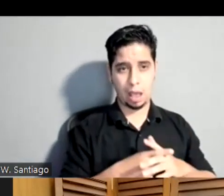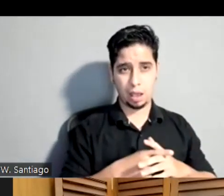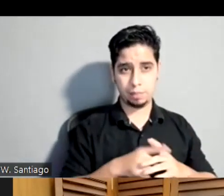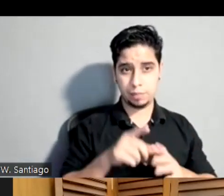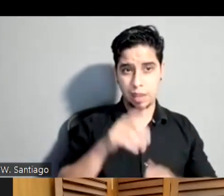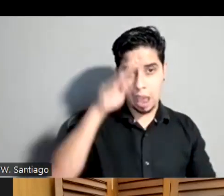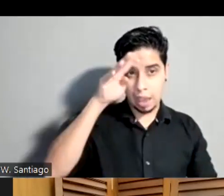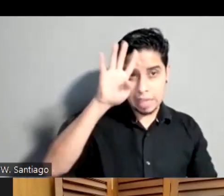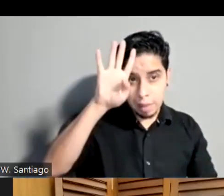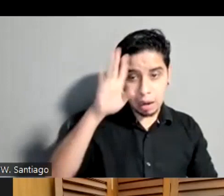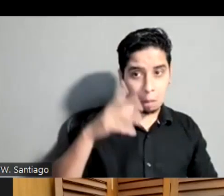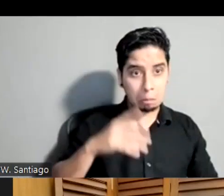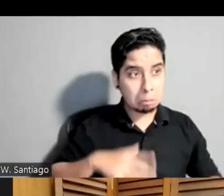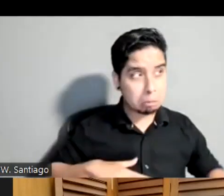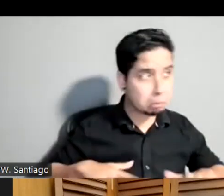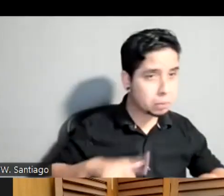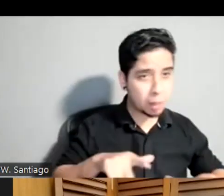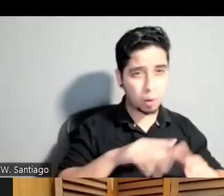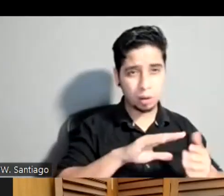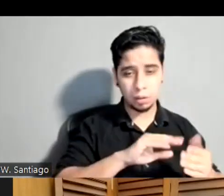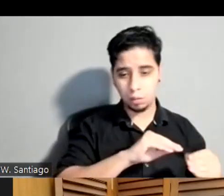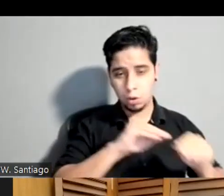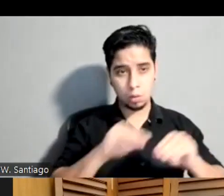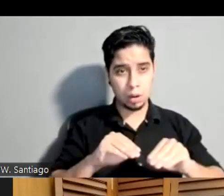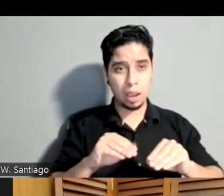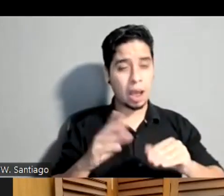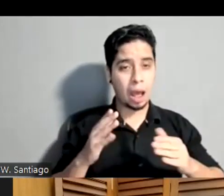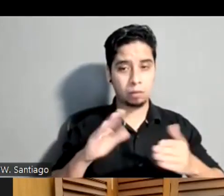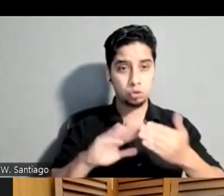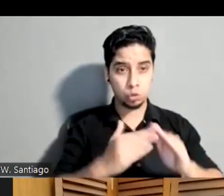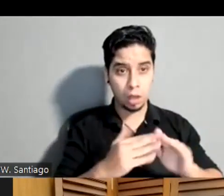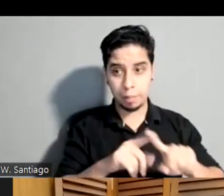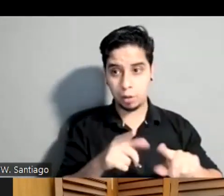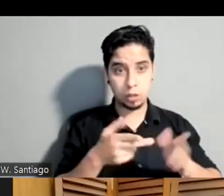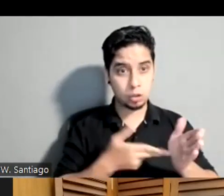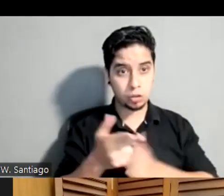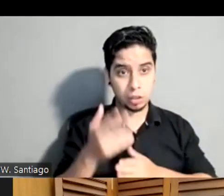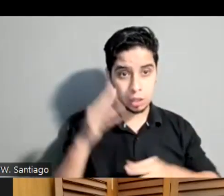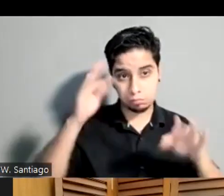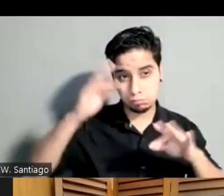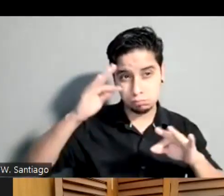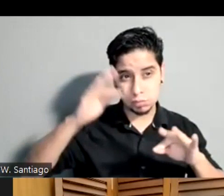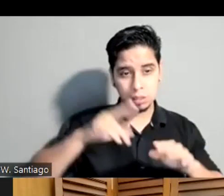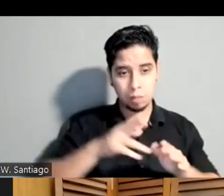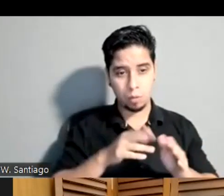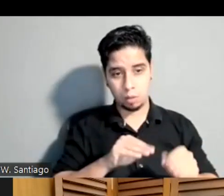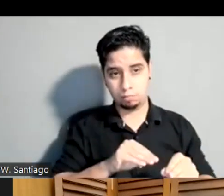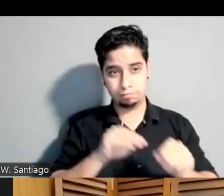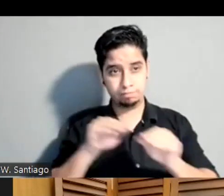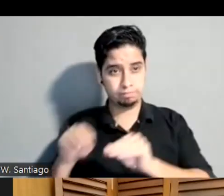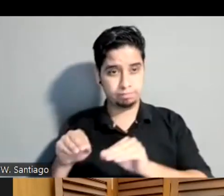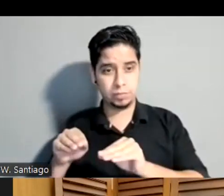la muchachita de ciudad, inocente, a la mujerota que a cantazo